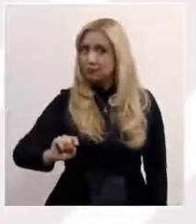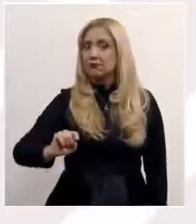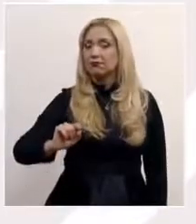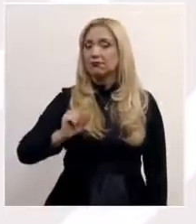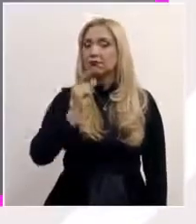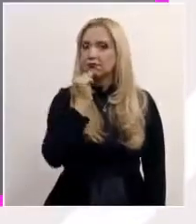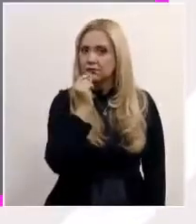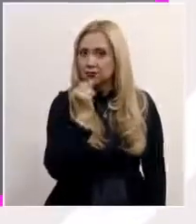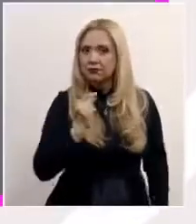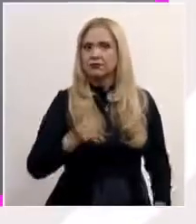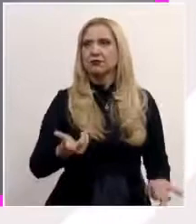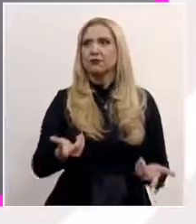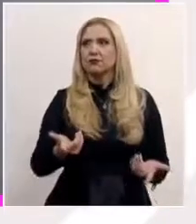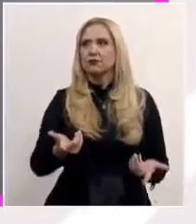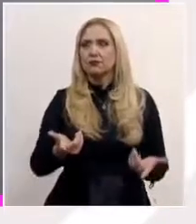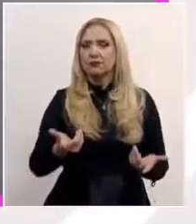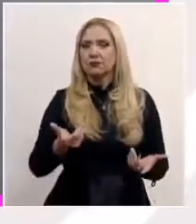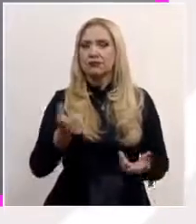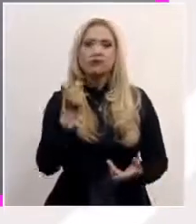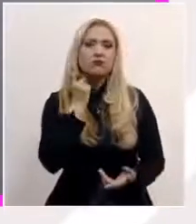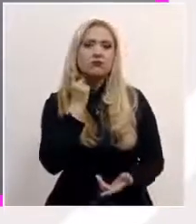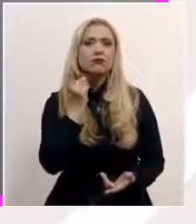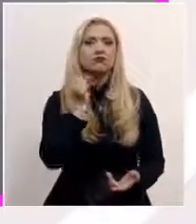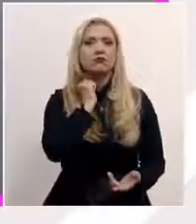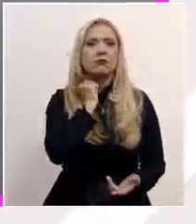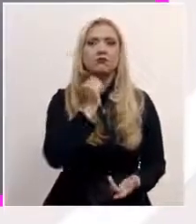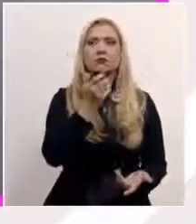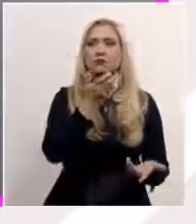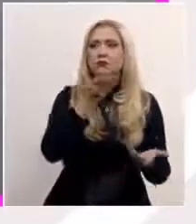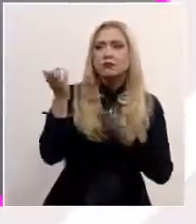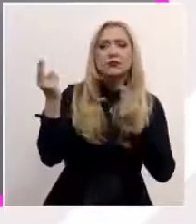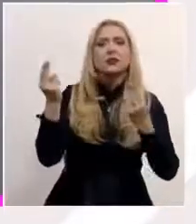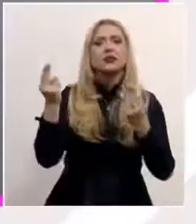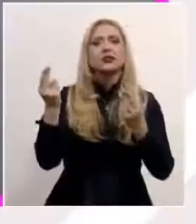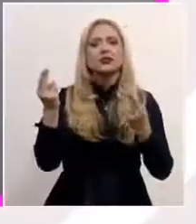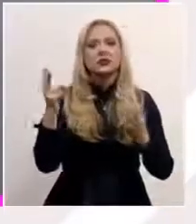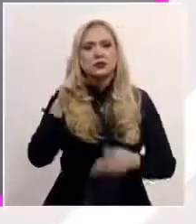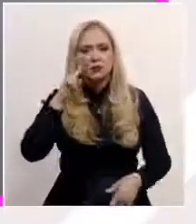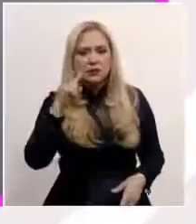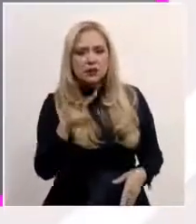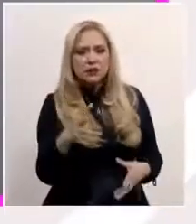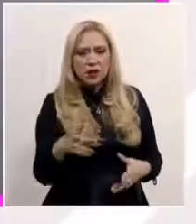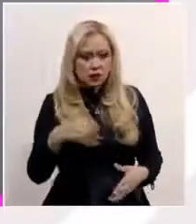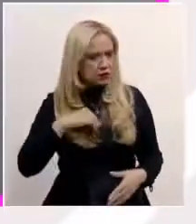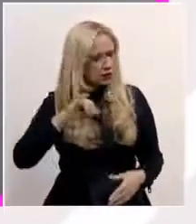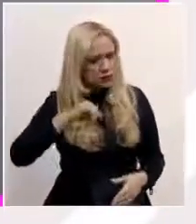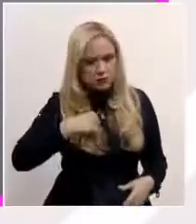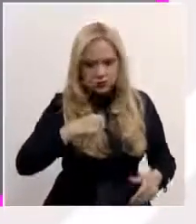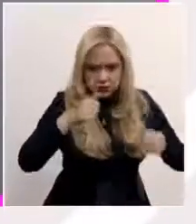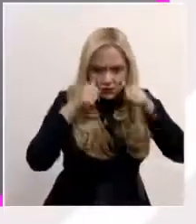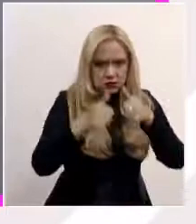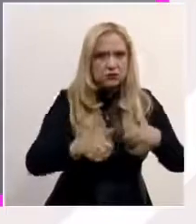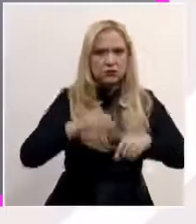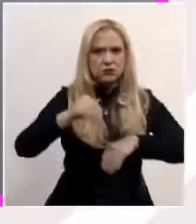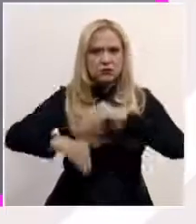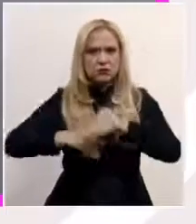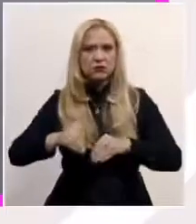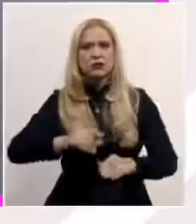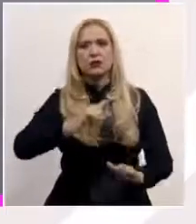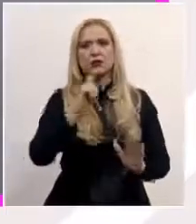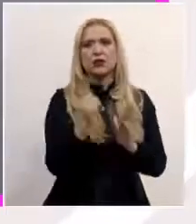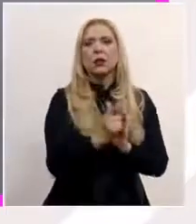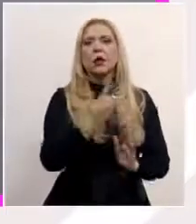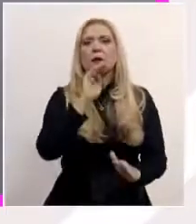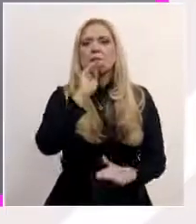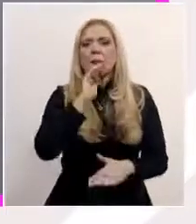actores clave, legisladoras, legisladores, que se involucren, que traten, que se unan a esto, de tratar de poner a la maternidad